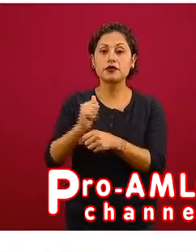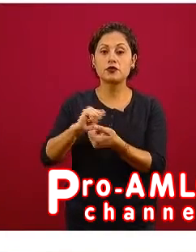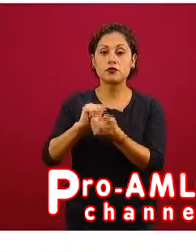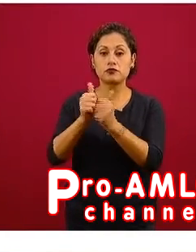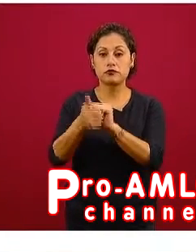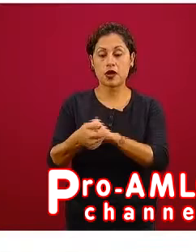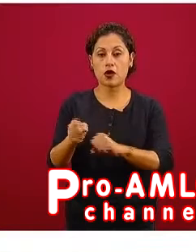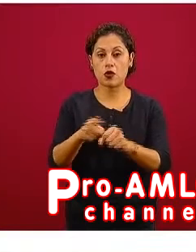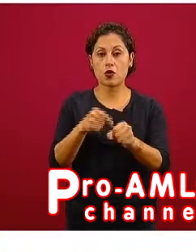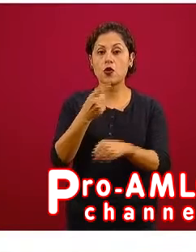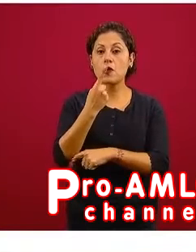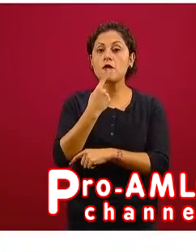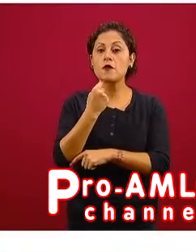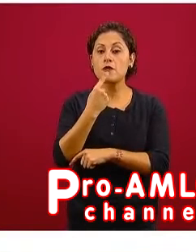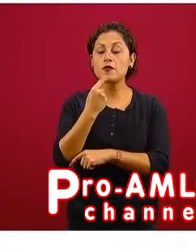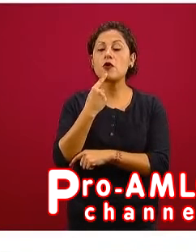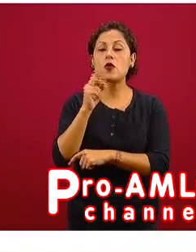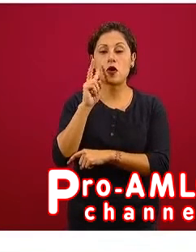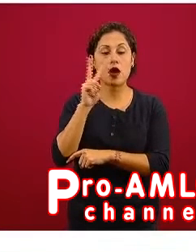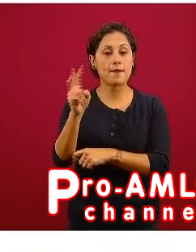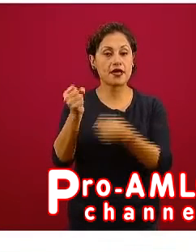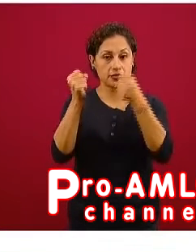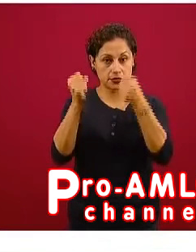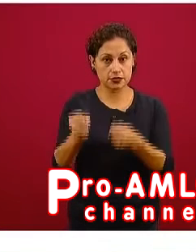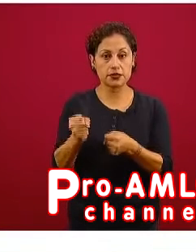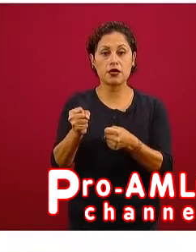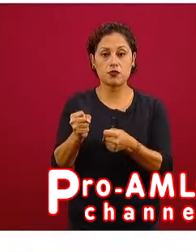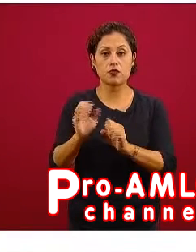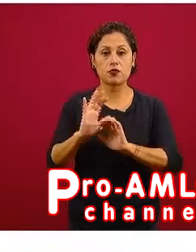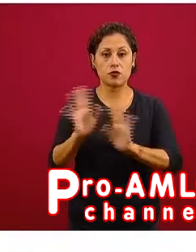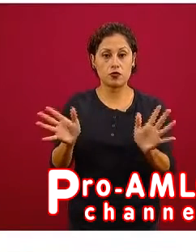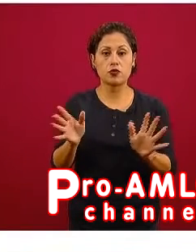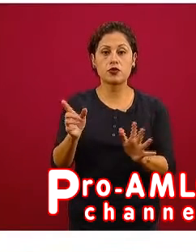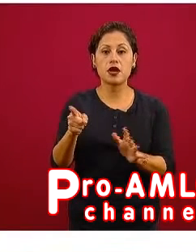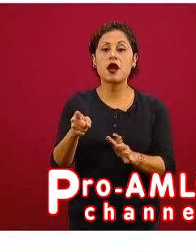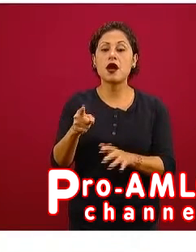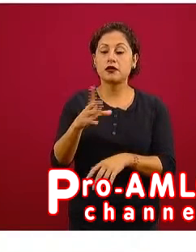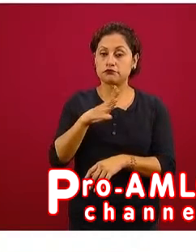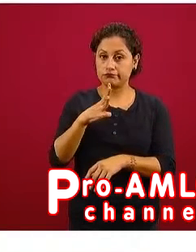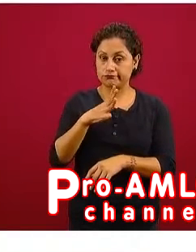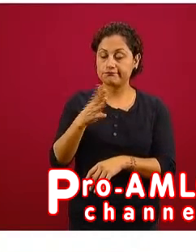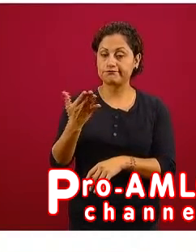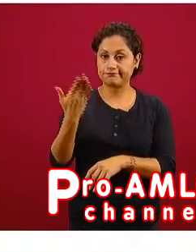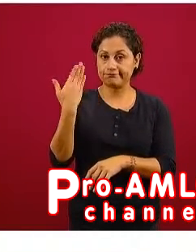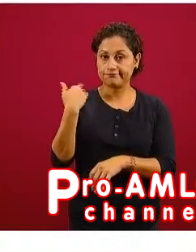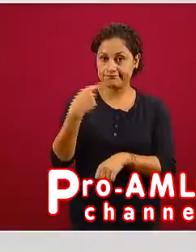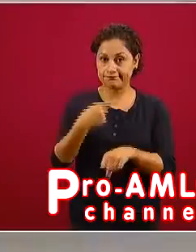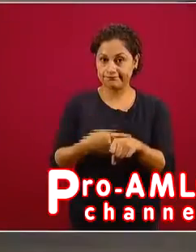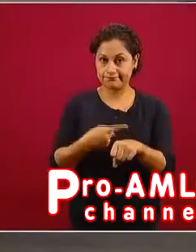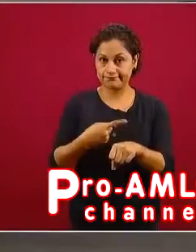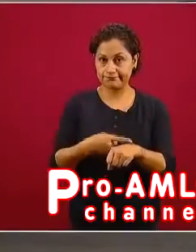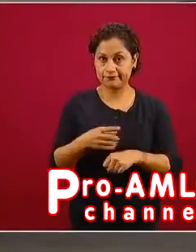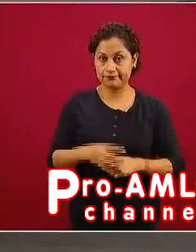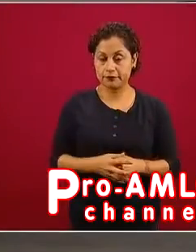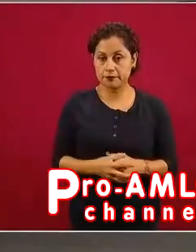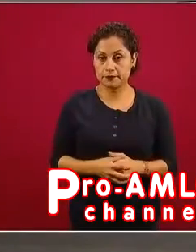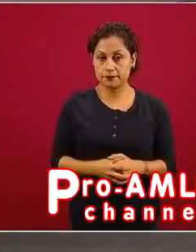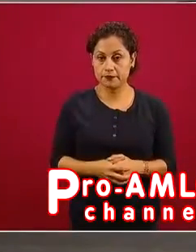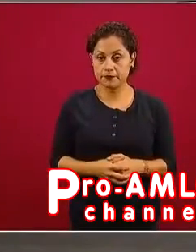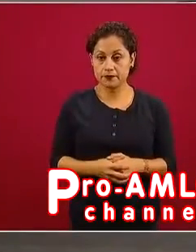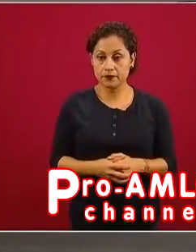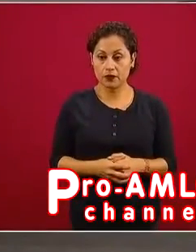perfil de la curva roja, que son los casos confirmados, cómo realmente se están comportando. La siguiente, por